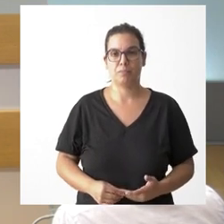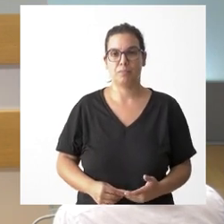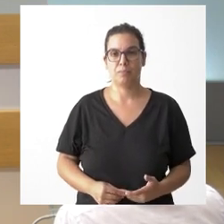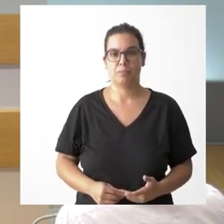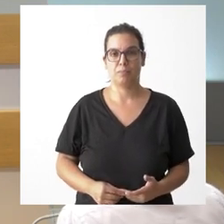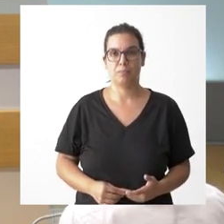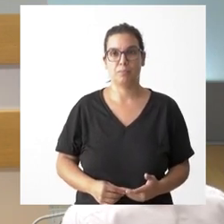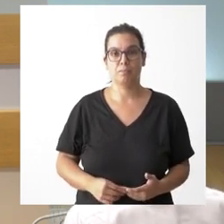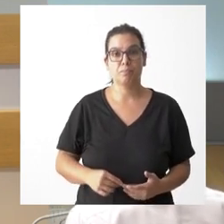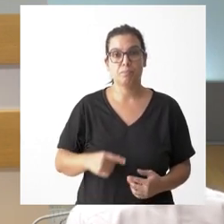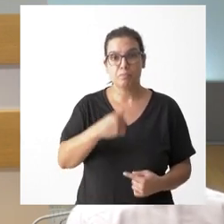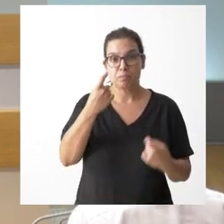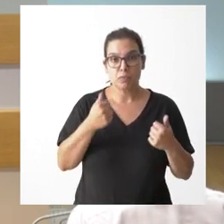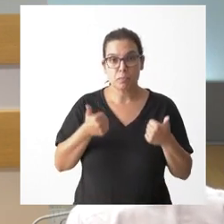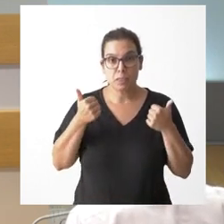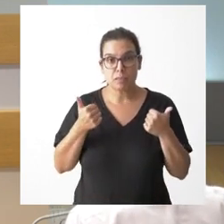¿Alguna otra pregunta?